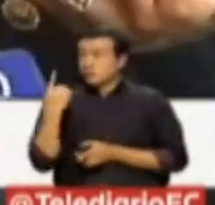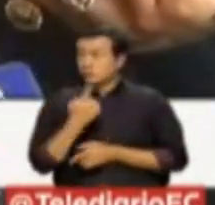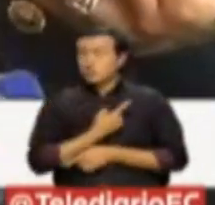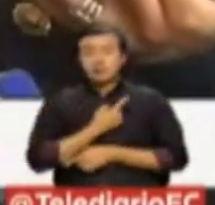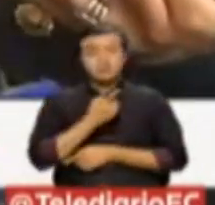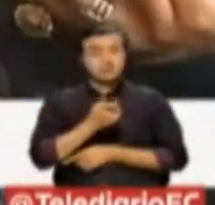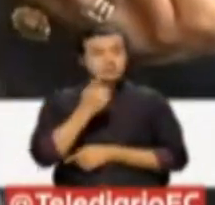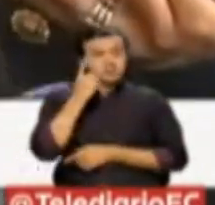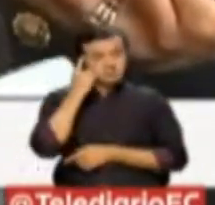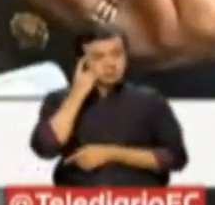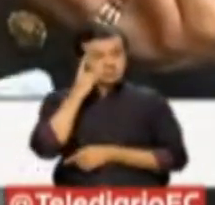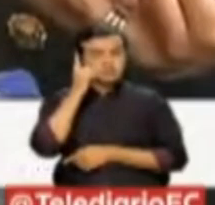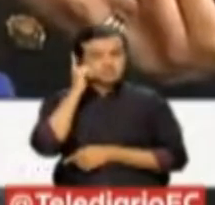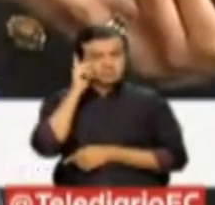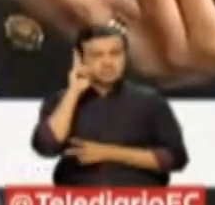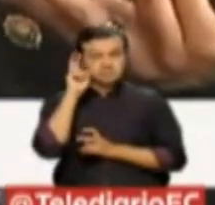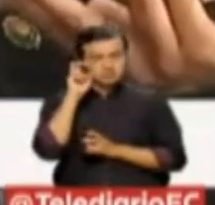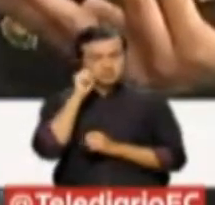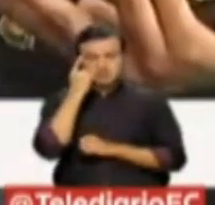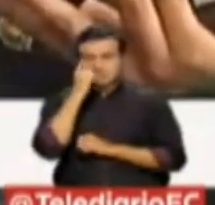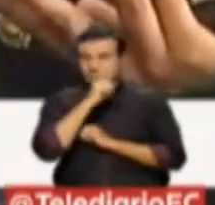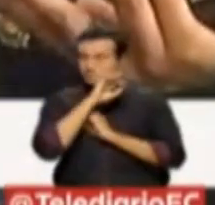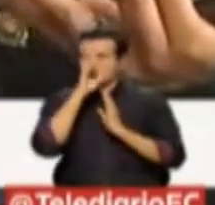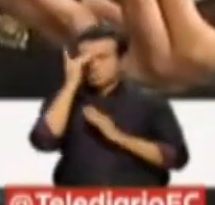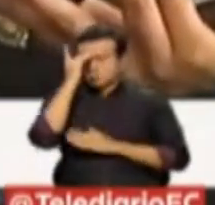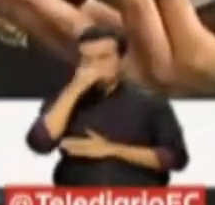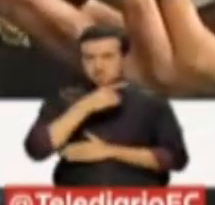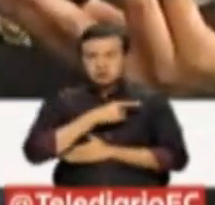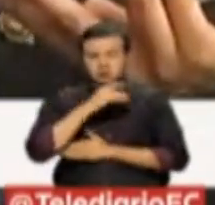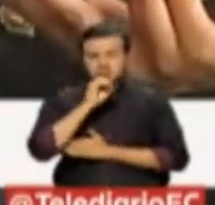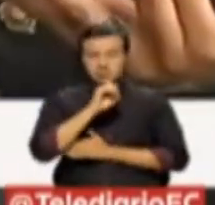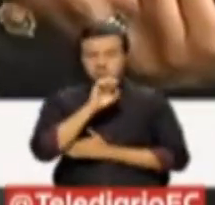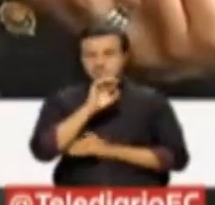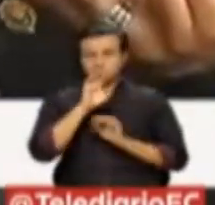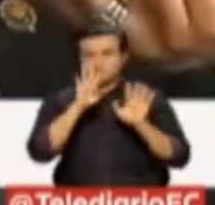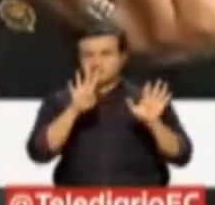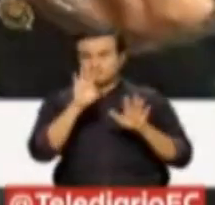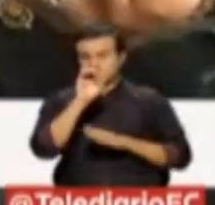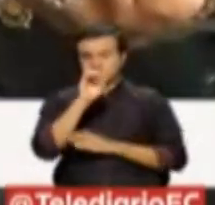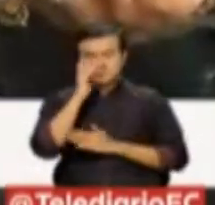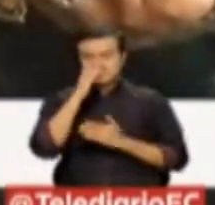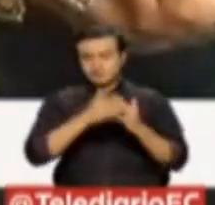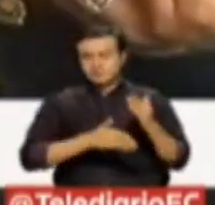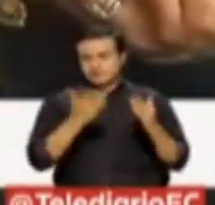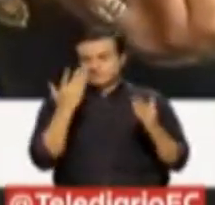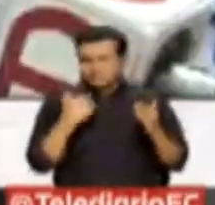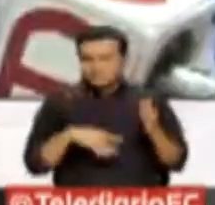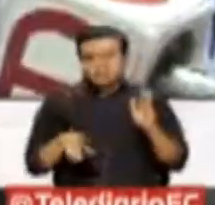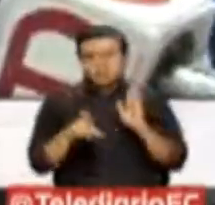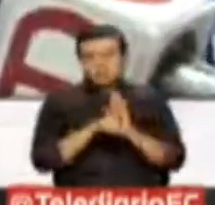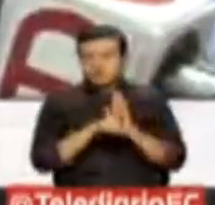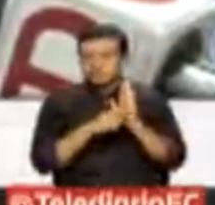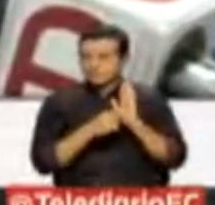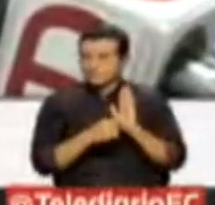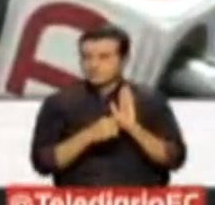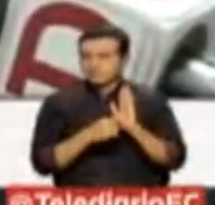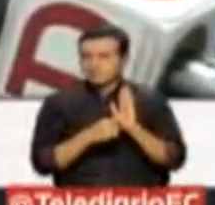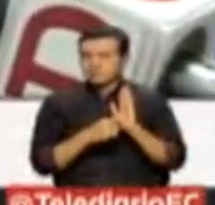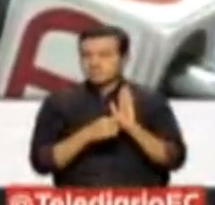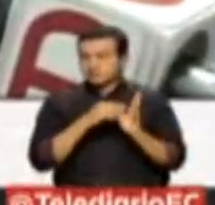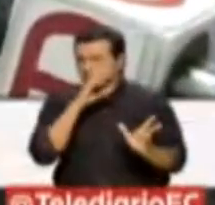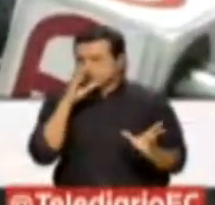es clara el tema de que la resolución 090 ya está sin efecto jurídico nosotros vamos a utilizar